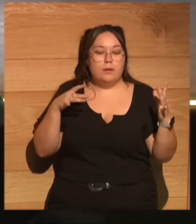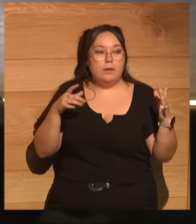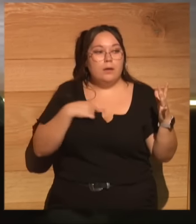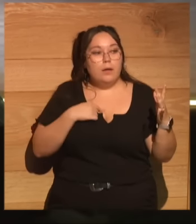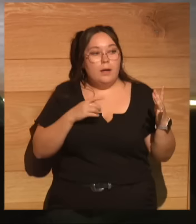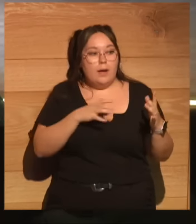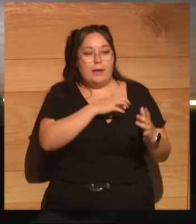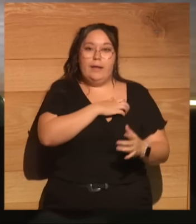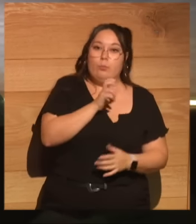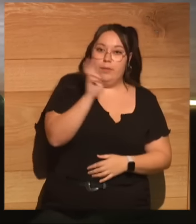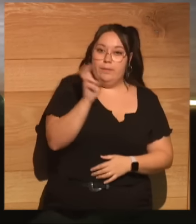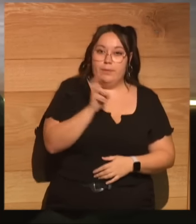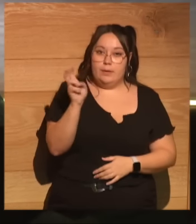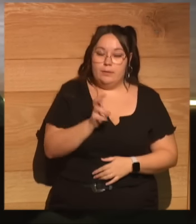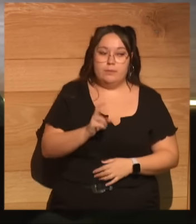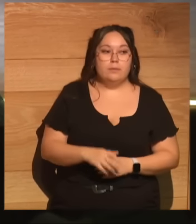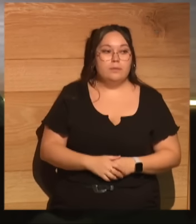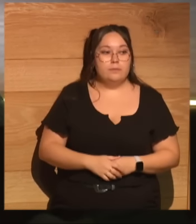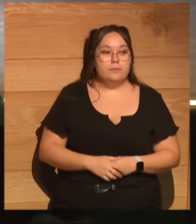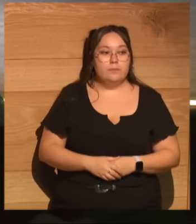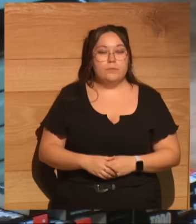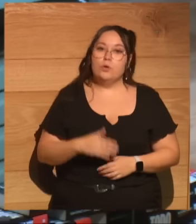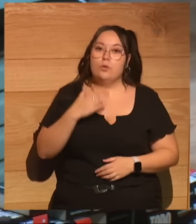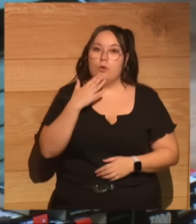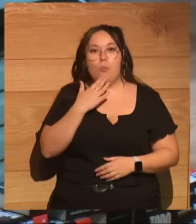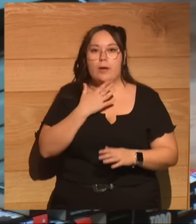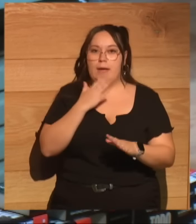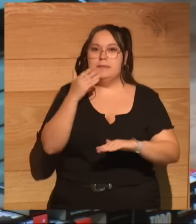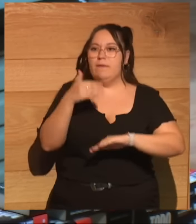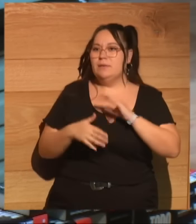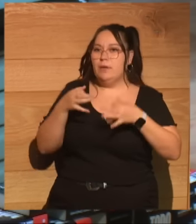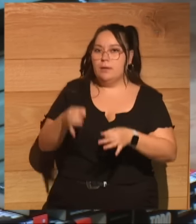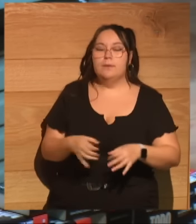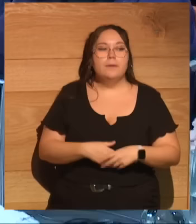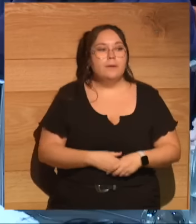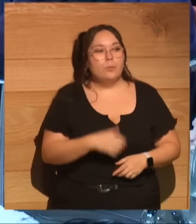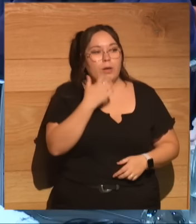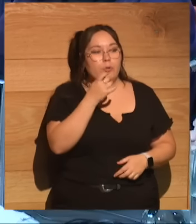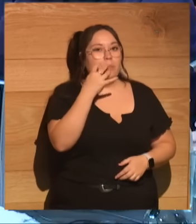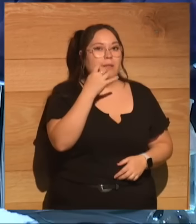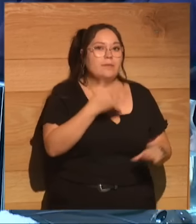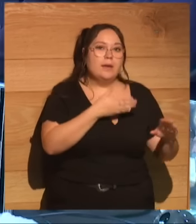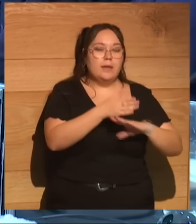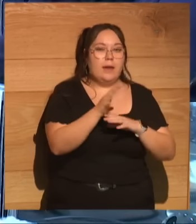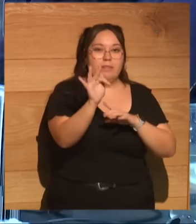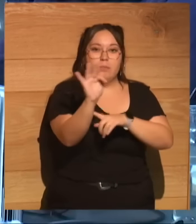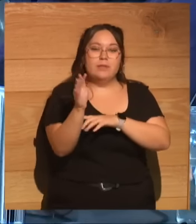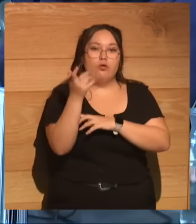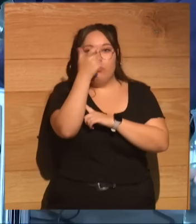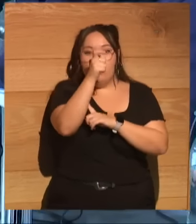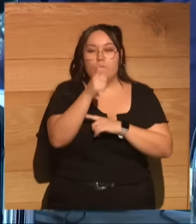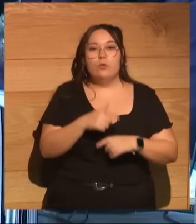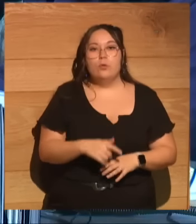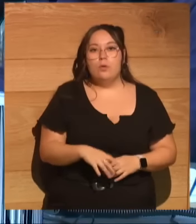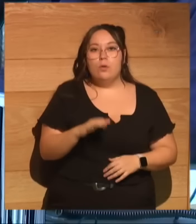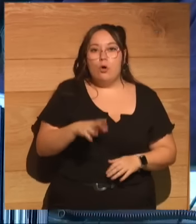policía. Bien. Jugaba al límite. Vale. Entonces, por ejemplo, ir a merendar al cementerio del pueblo,